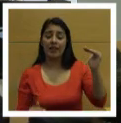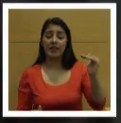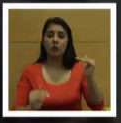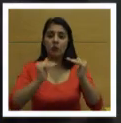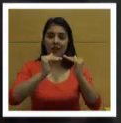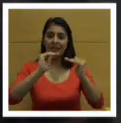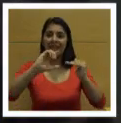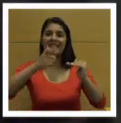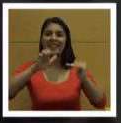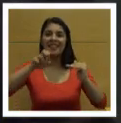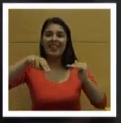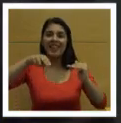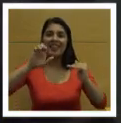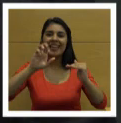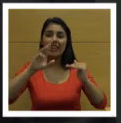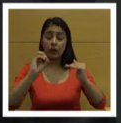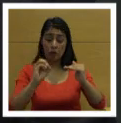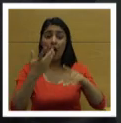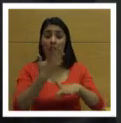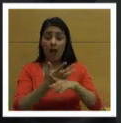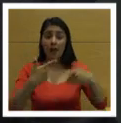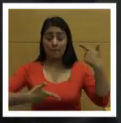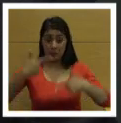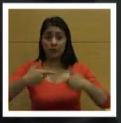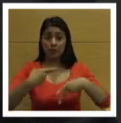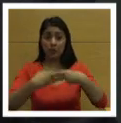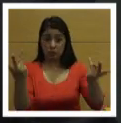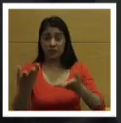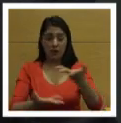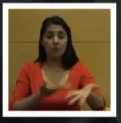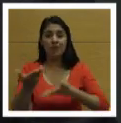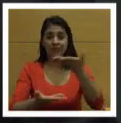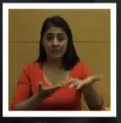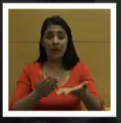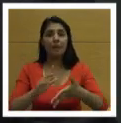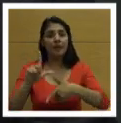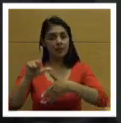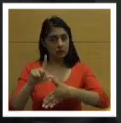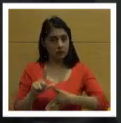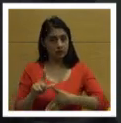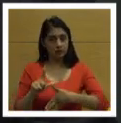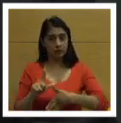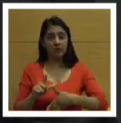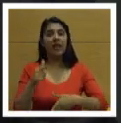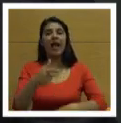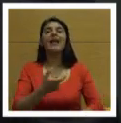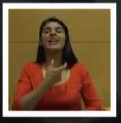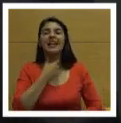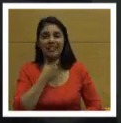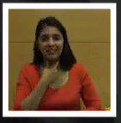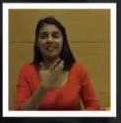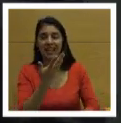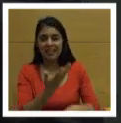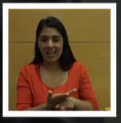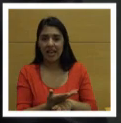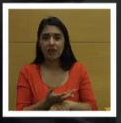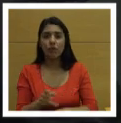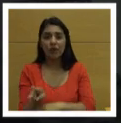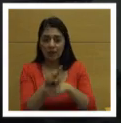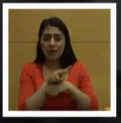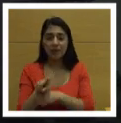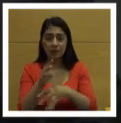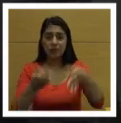como una política pública compartida para el ámbito latinoamericano, de manera de garantizar una administración de